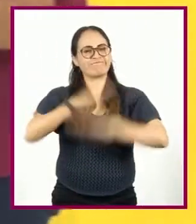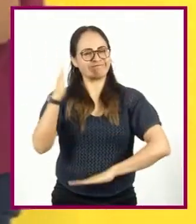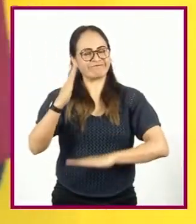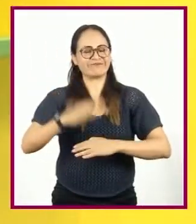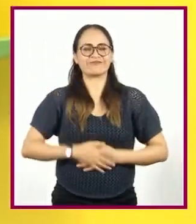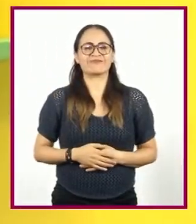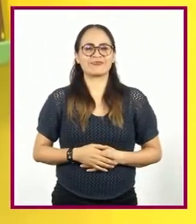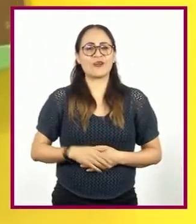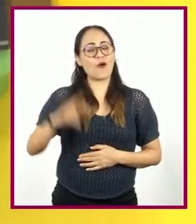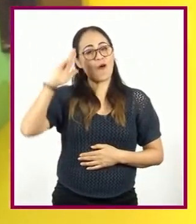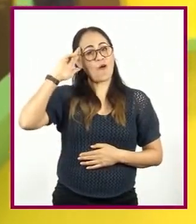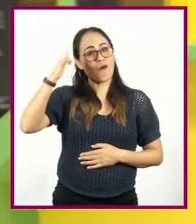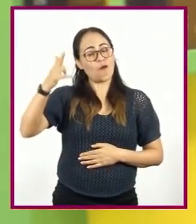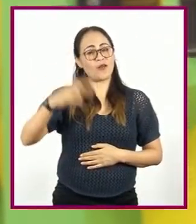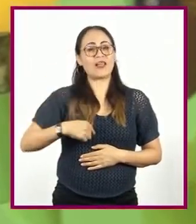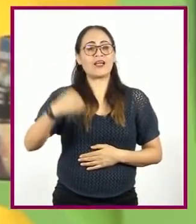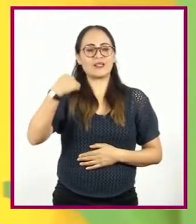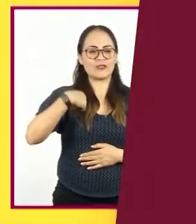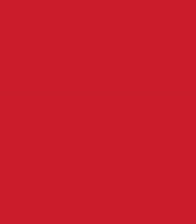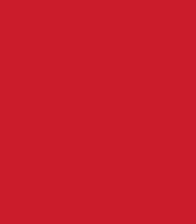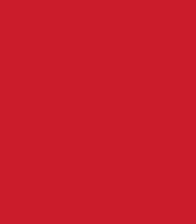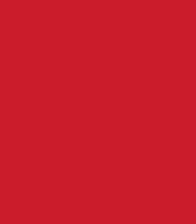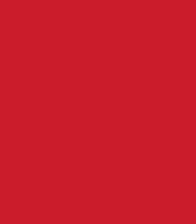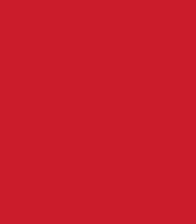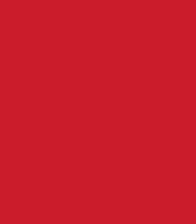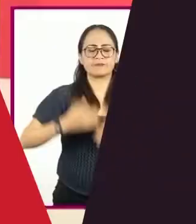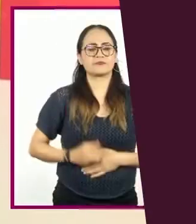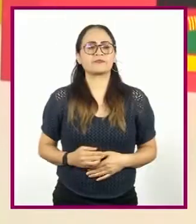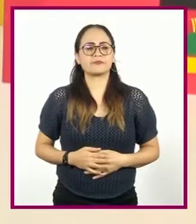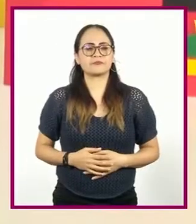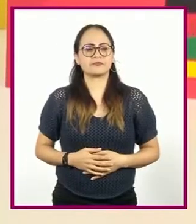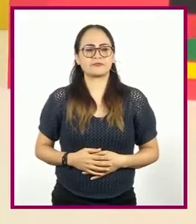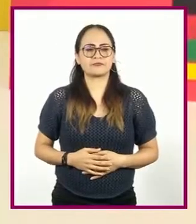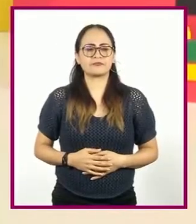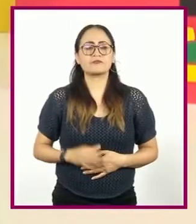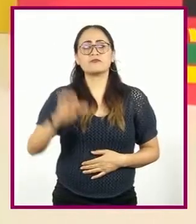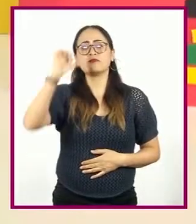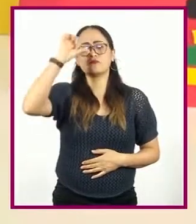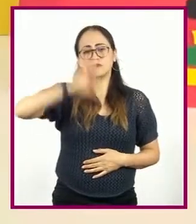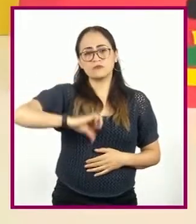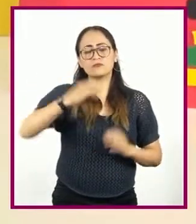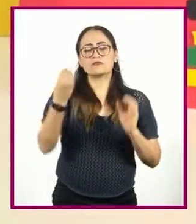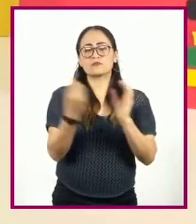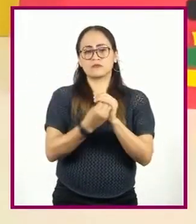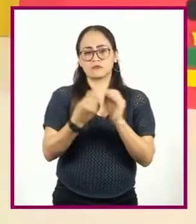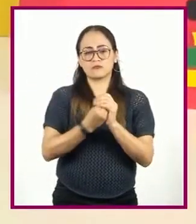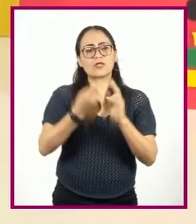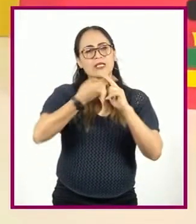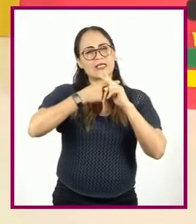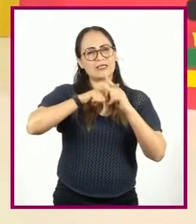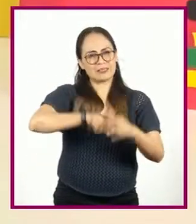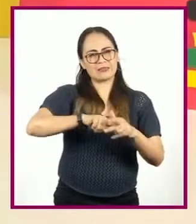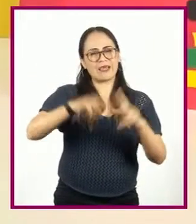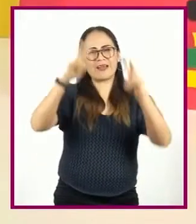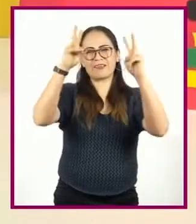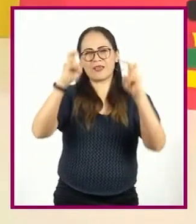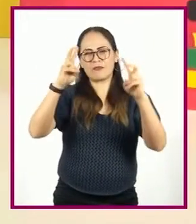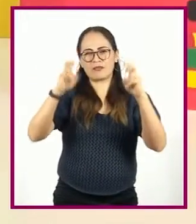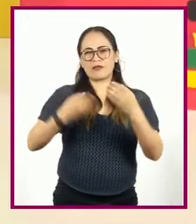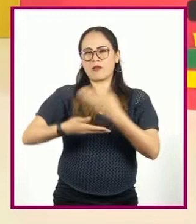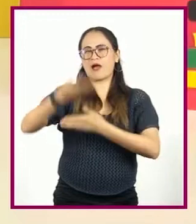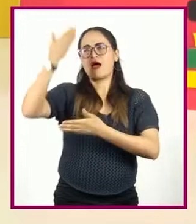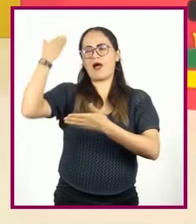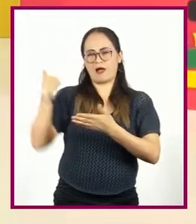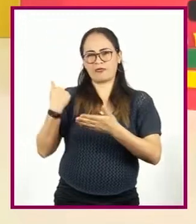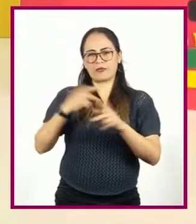tal? Yo soy la maestra Sabina Durán Déciga. Con la sesión de hoy iniciaremos un repaso de los temas vistos en el